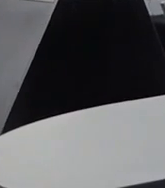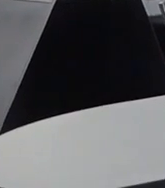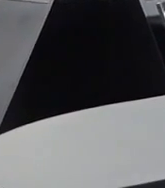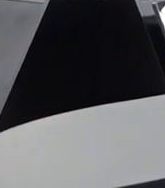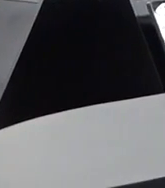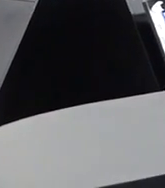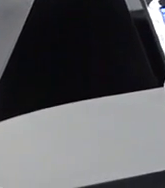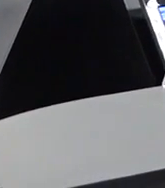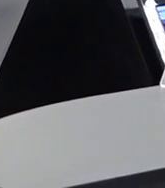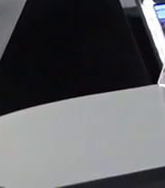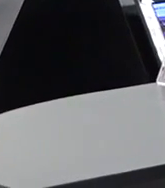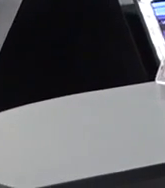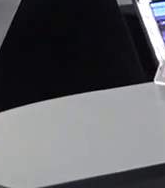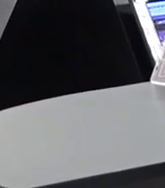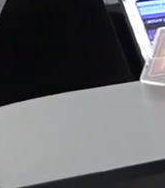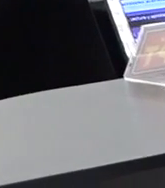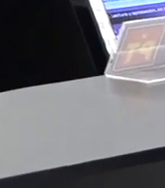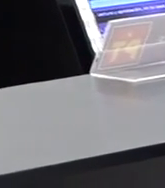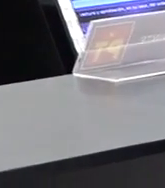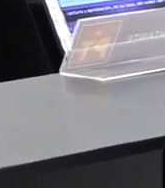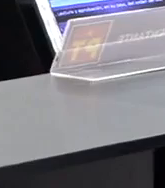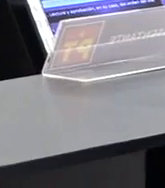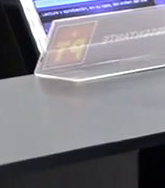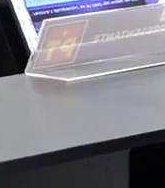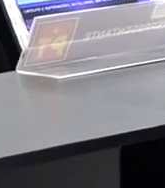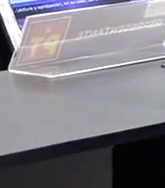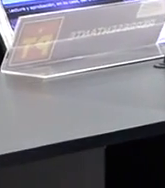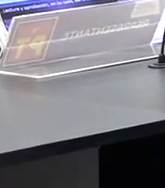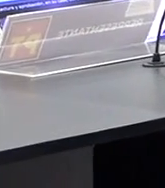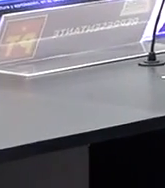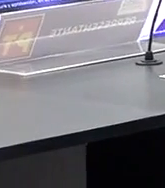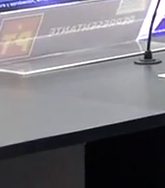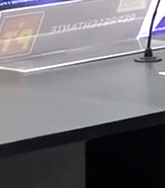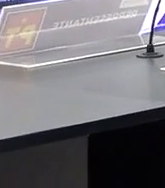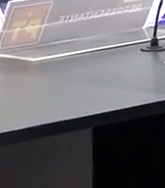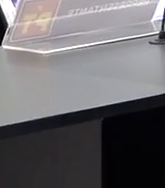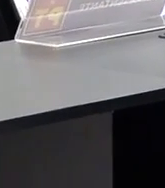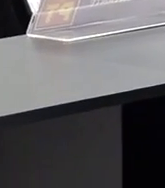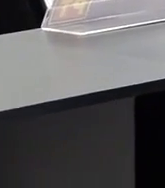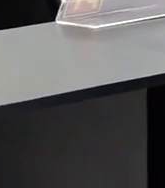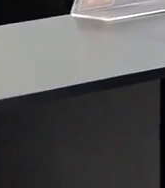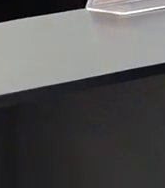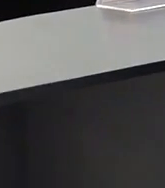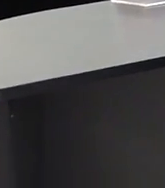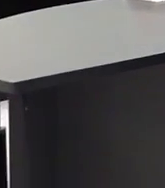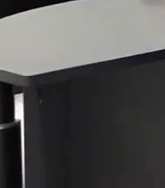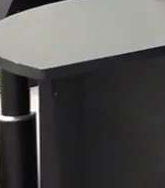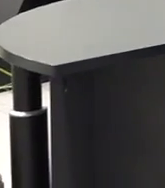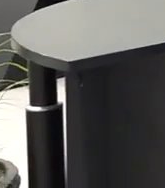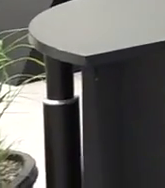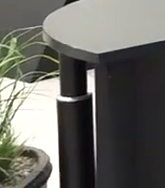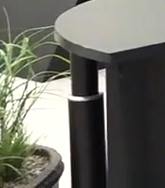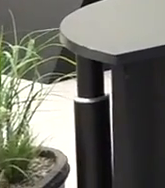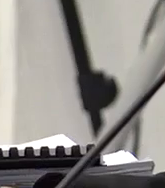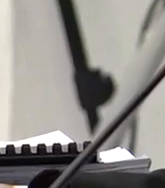renuncia al cargo de secretaria ejecutiva del Instituto Electoral del Estado de Guanajuato, Bárbara Navarro García, en pleno